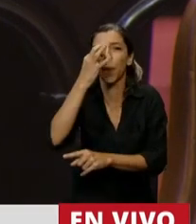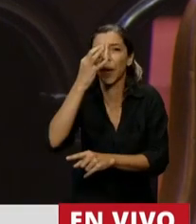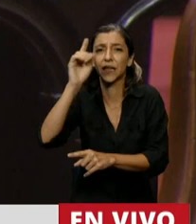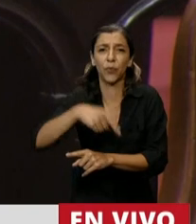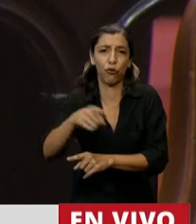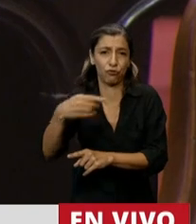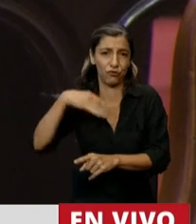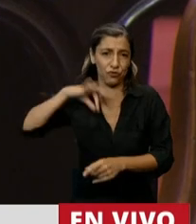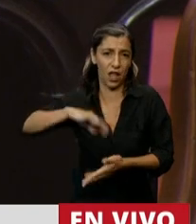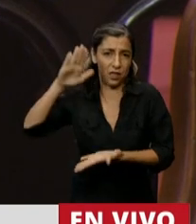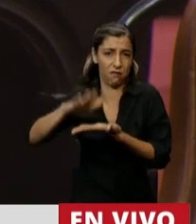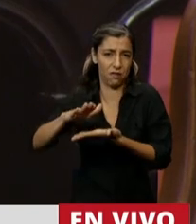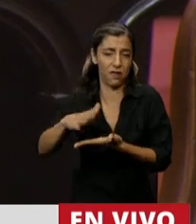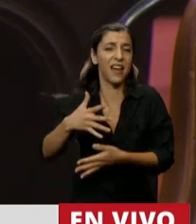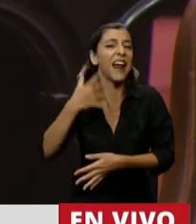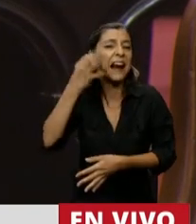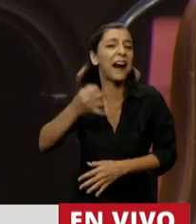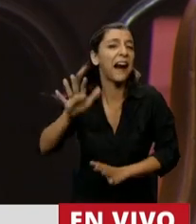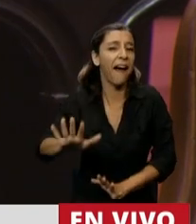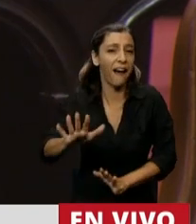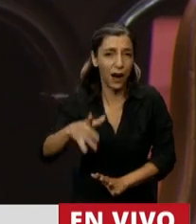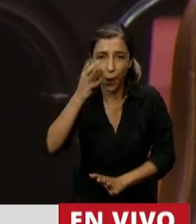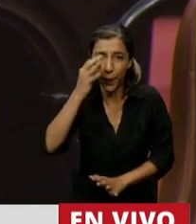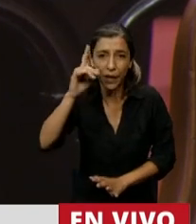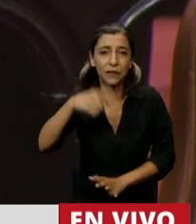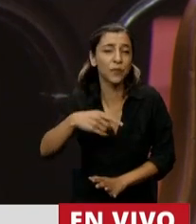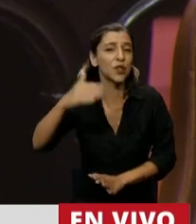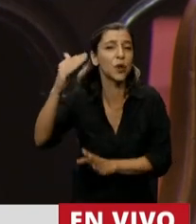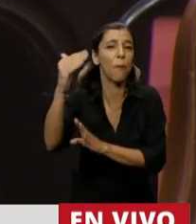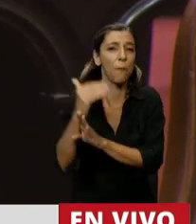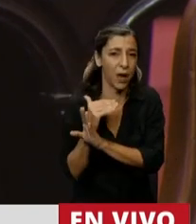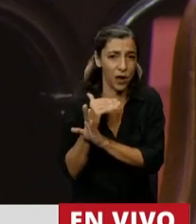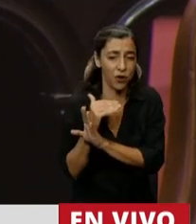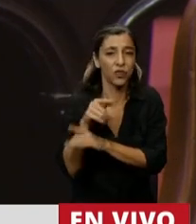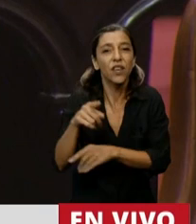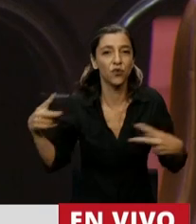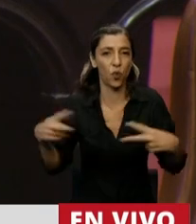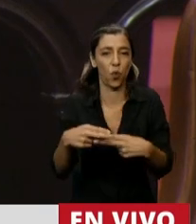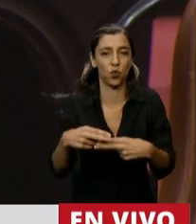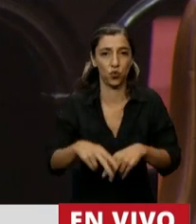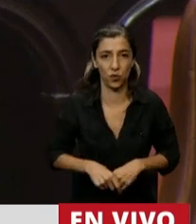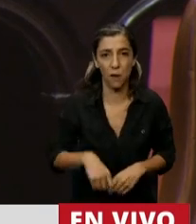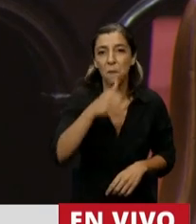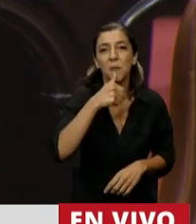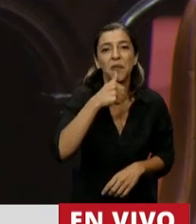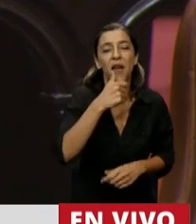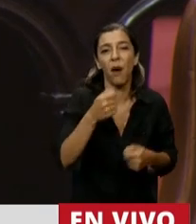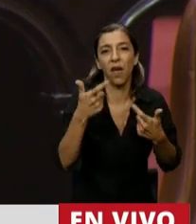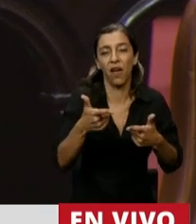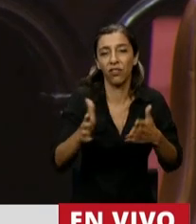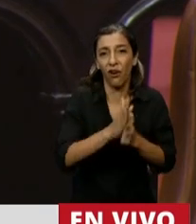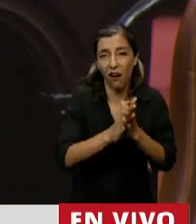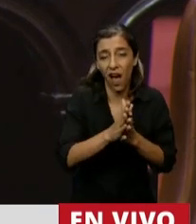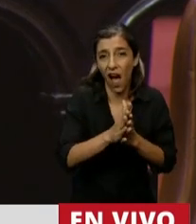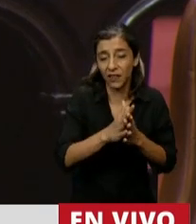en términos reales. Un 20%. Ajuste es haberle sacado los medicamentos gratis a nuestros